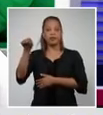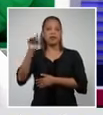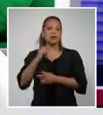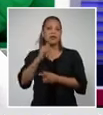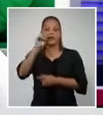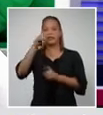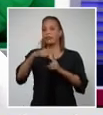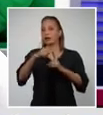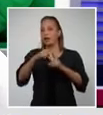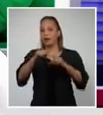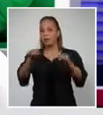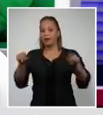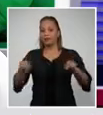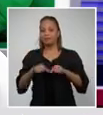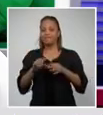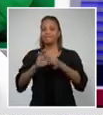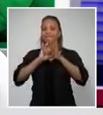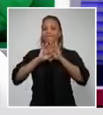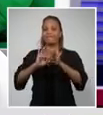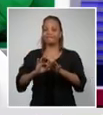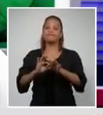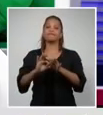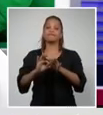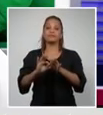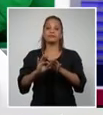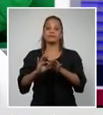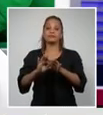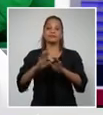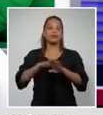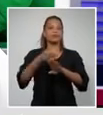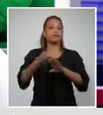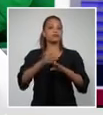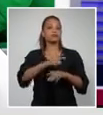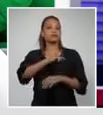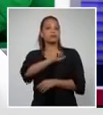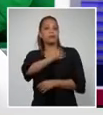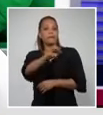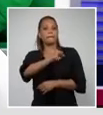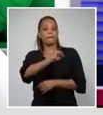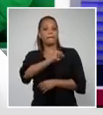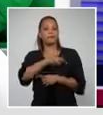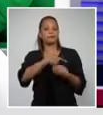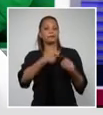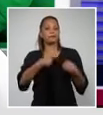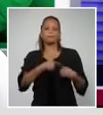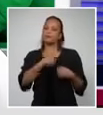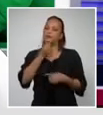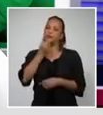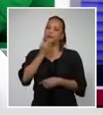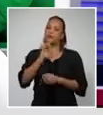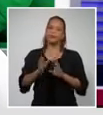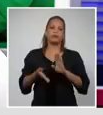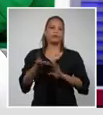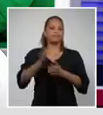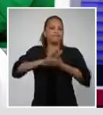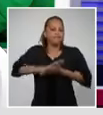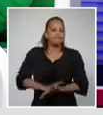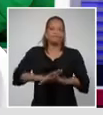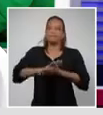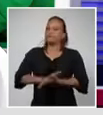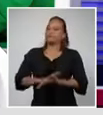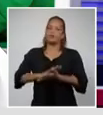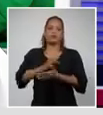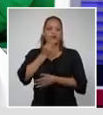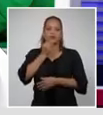intensiva, pues lamentablemente hace una parada cardíaca de la cual no fue posible reanimarla, no obstante las